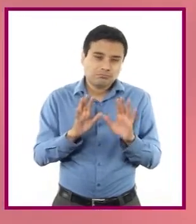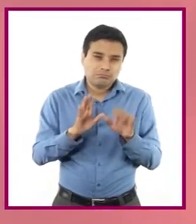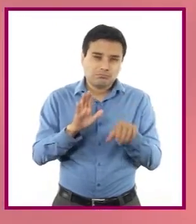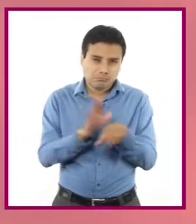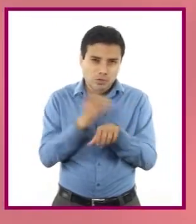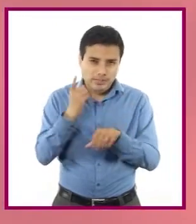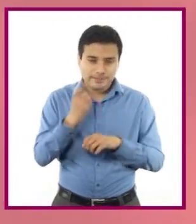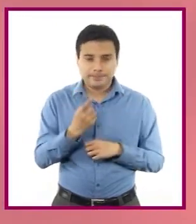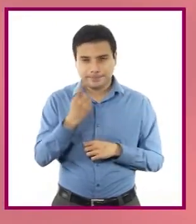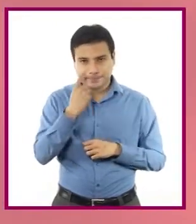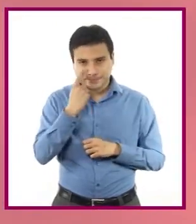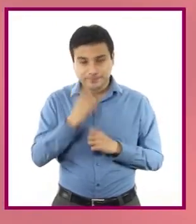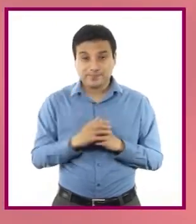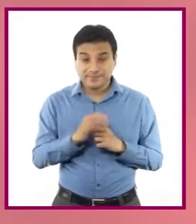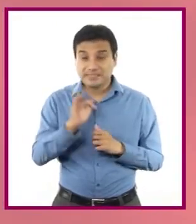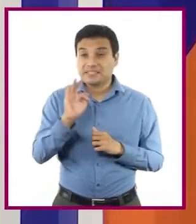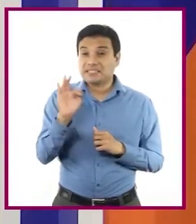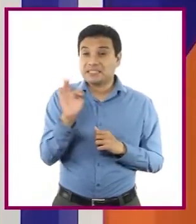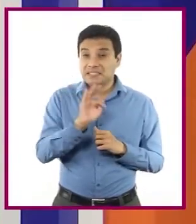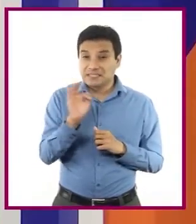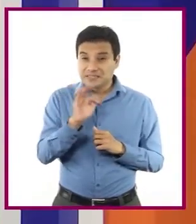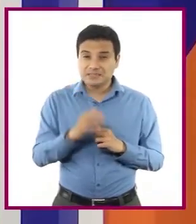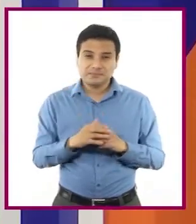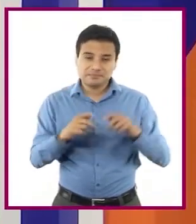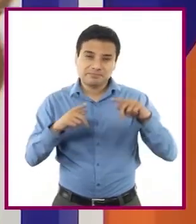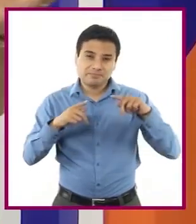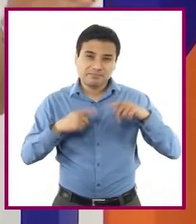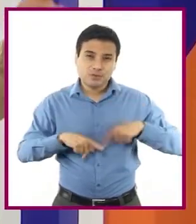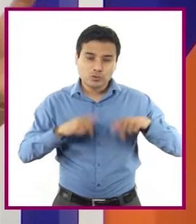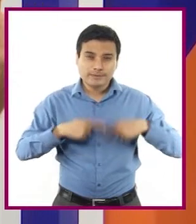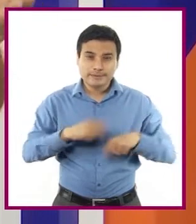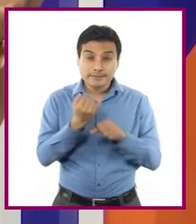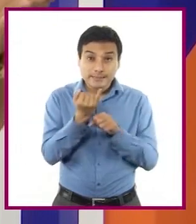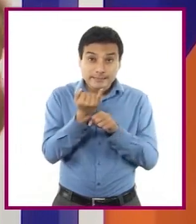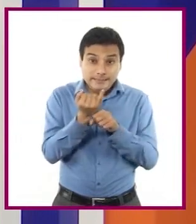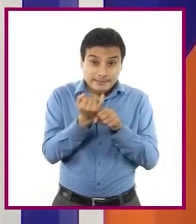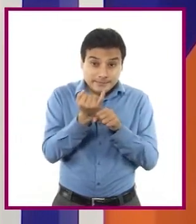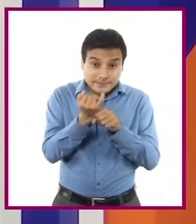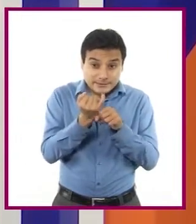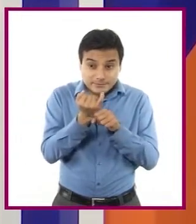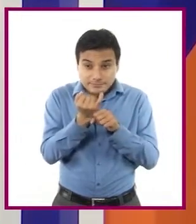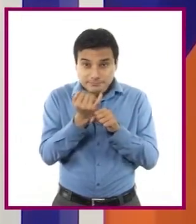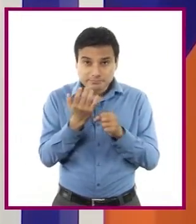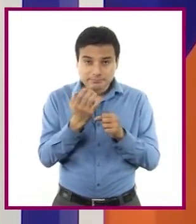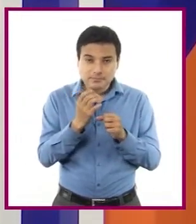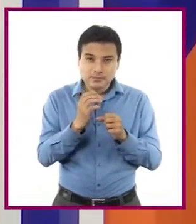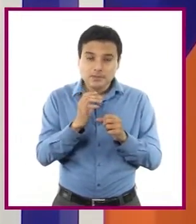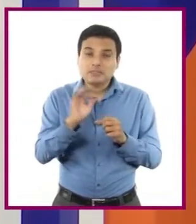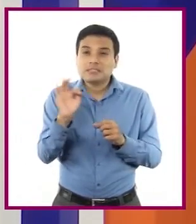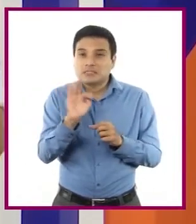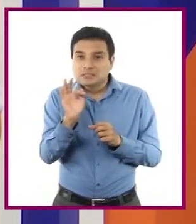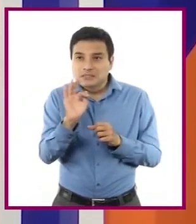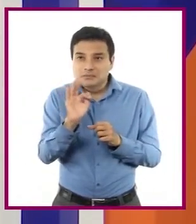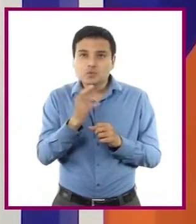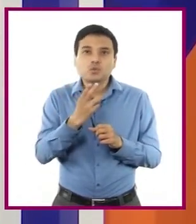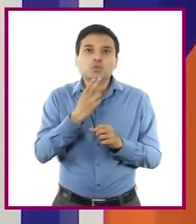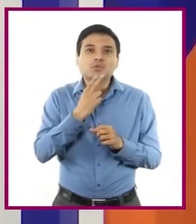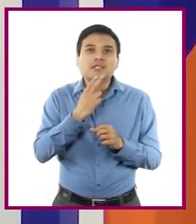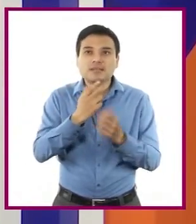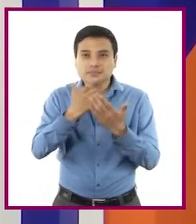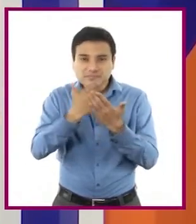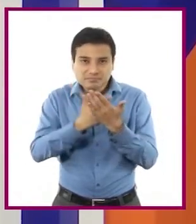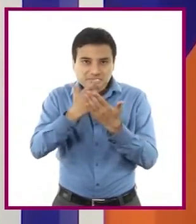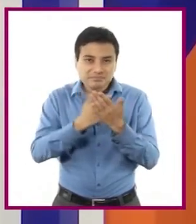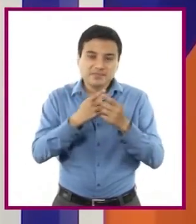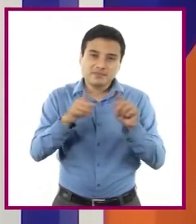Una podría ser los instrumentos de medición que se utilizaron o el lugar donde se recupera la información. Por esa razón, los